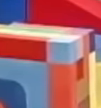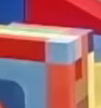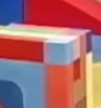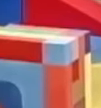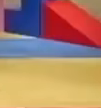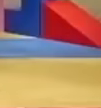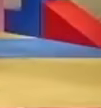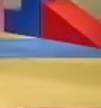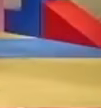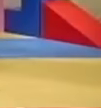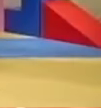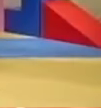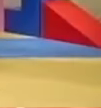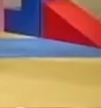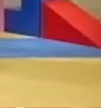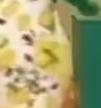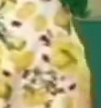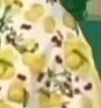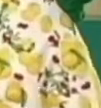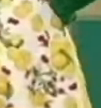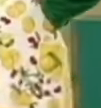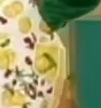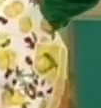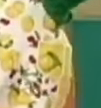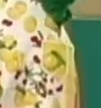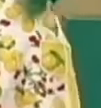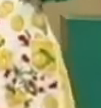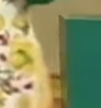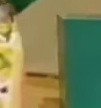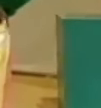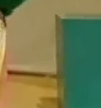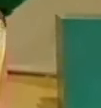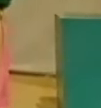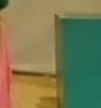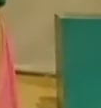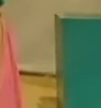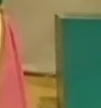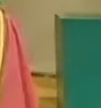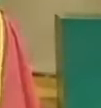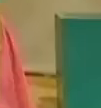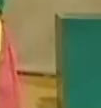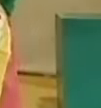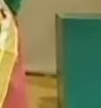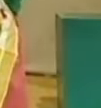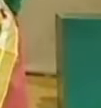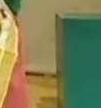sacos! ¡Ay! ¡A las casitas! ¡O al susto!